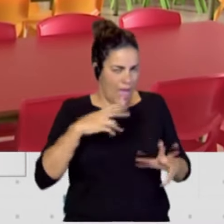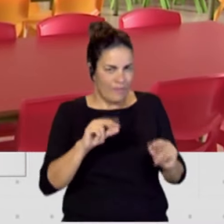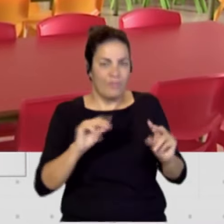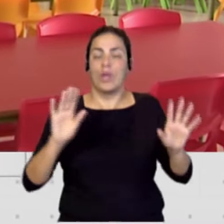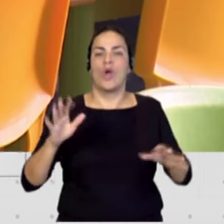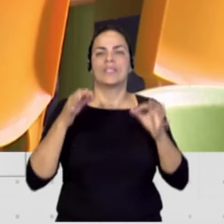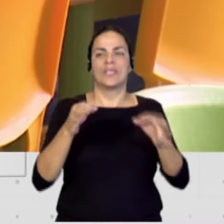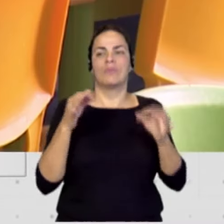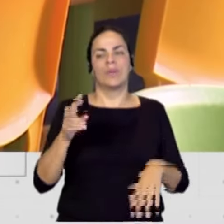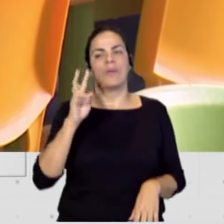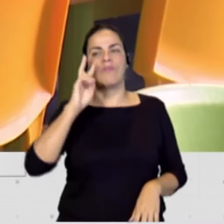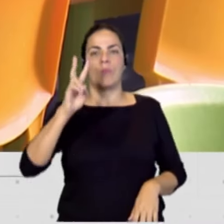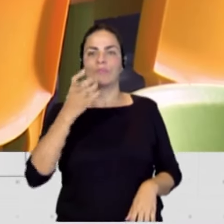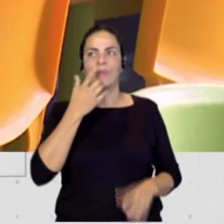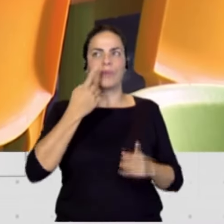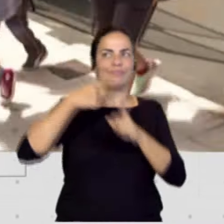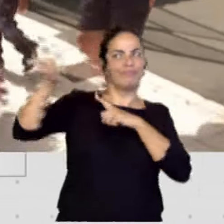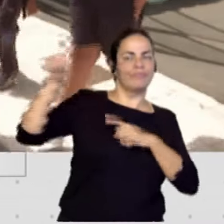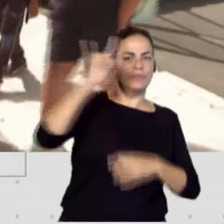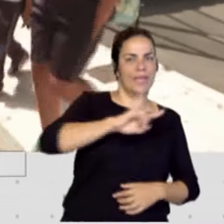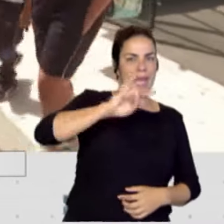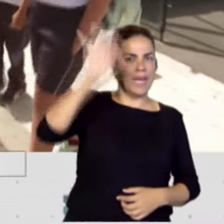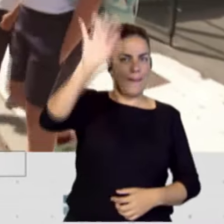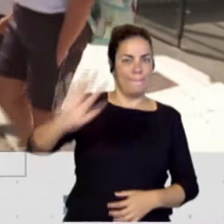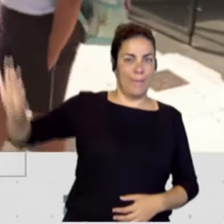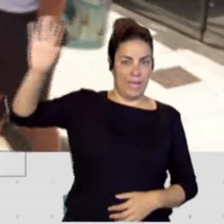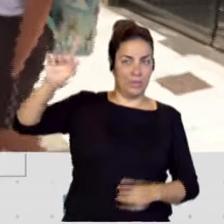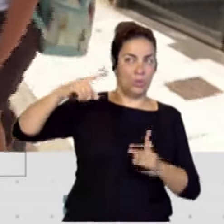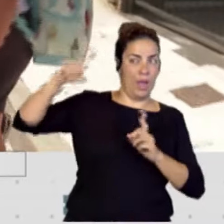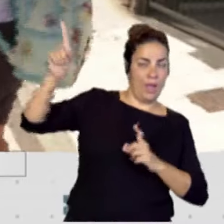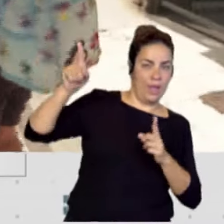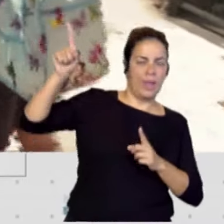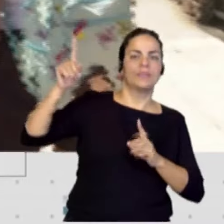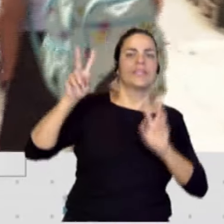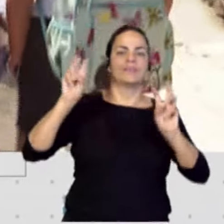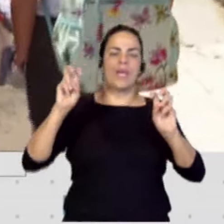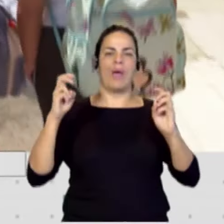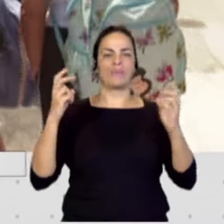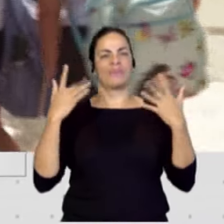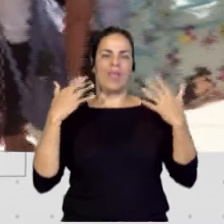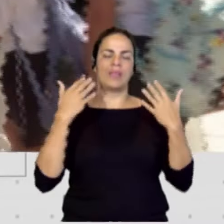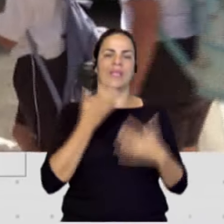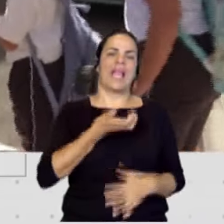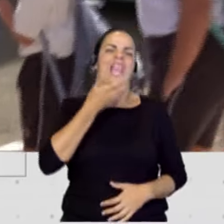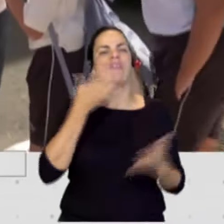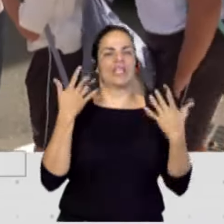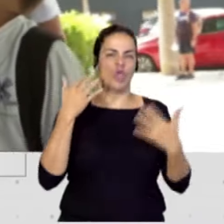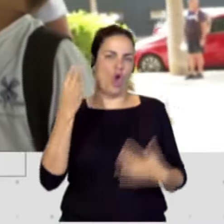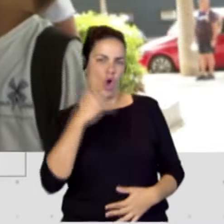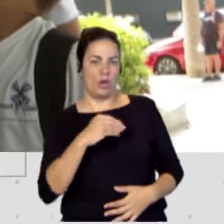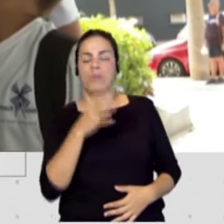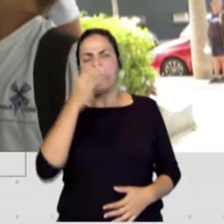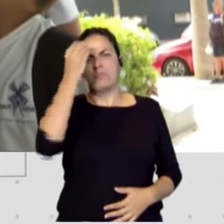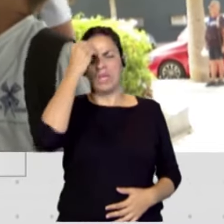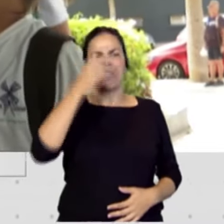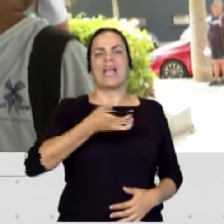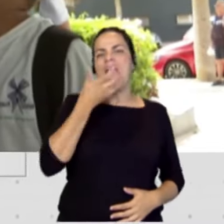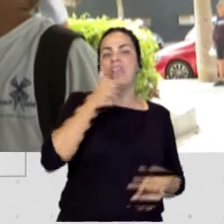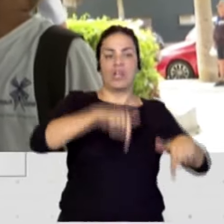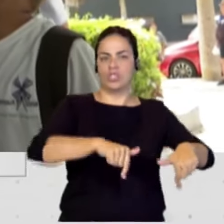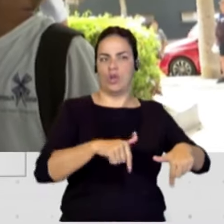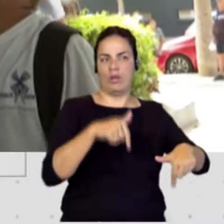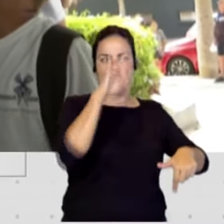canari con respecto a la Península con el tema de la calefacción no como aquí no hace falta no como aquí no hace falta bueno no hace